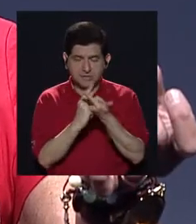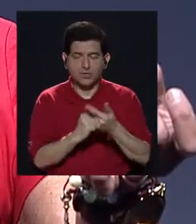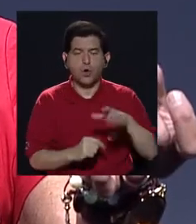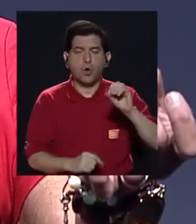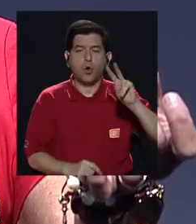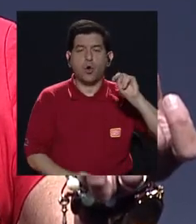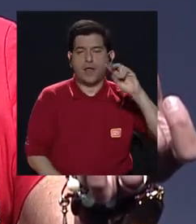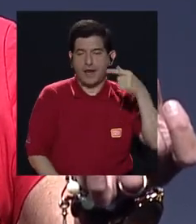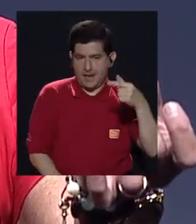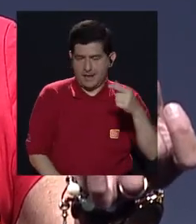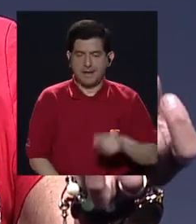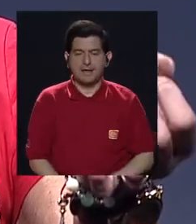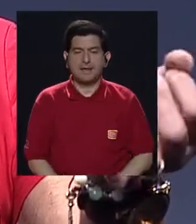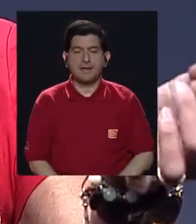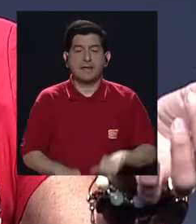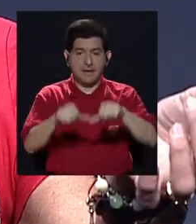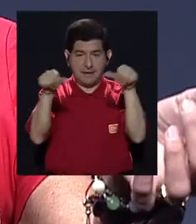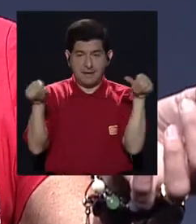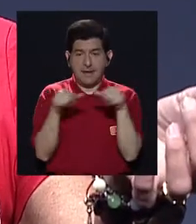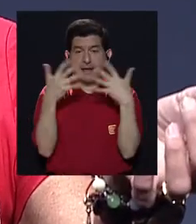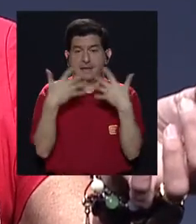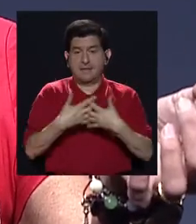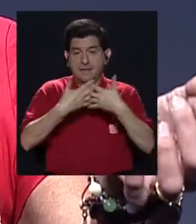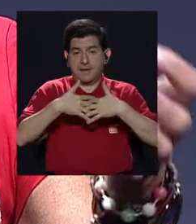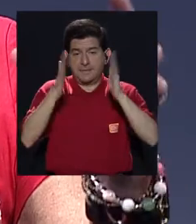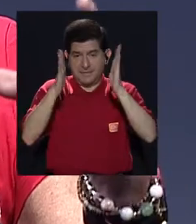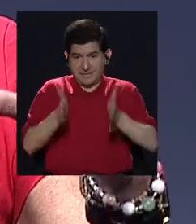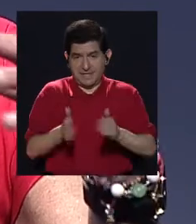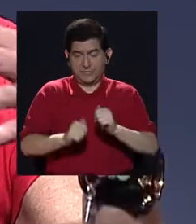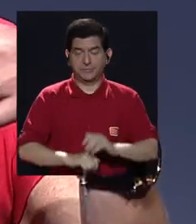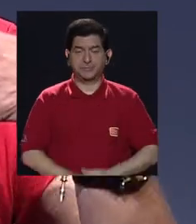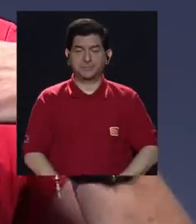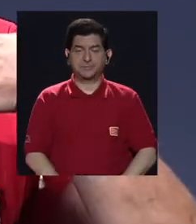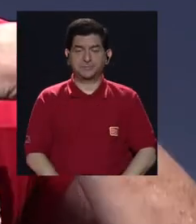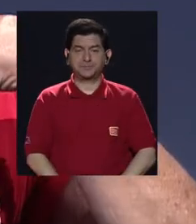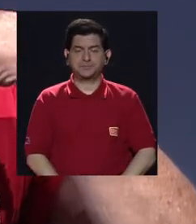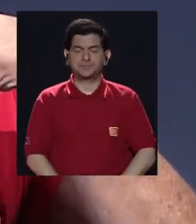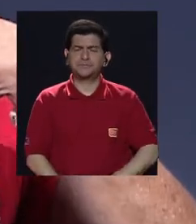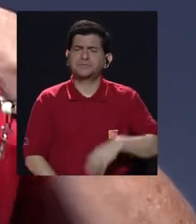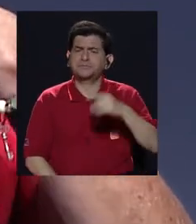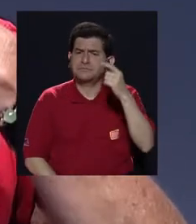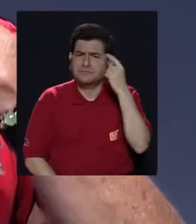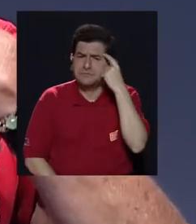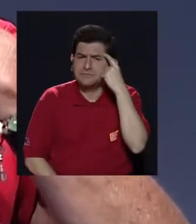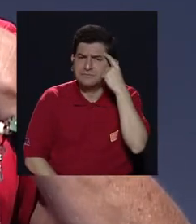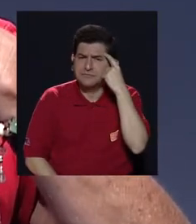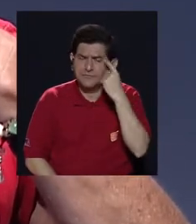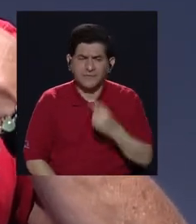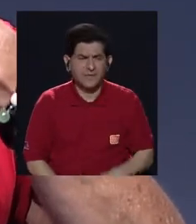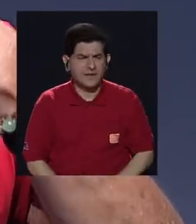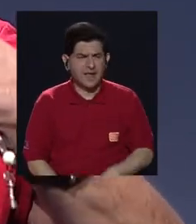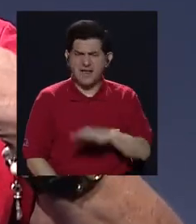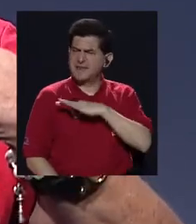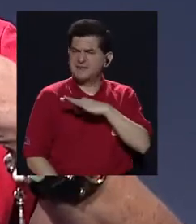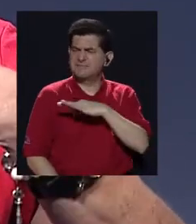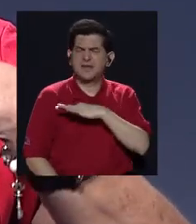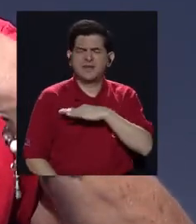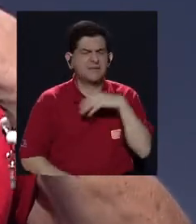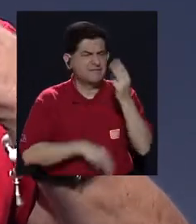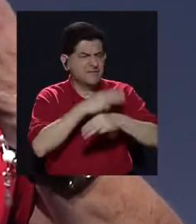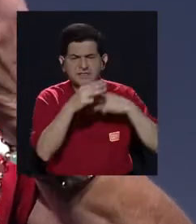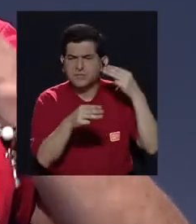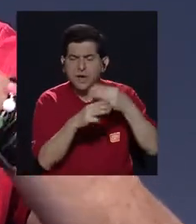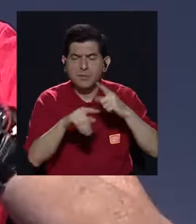sociales y no gubernamentales y el sector empresarial entonces cuál ha sido la ganancia